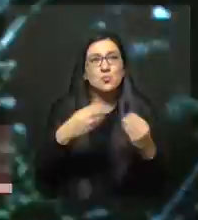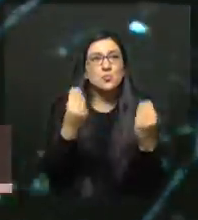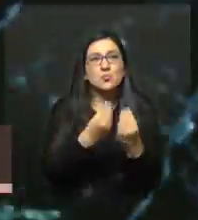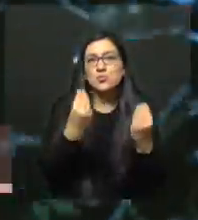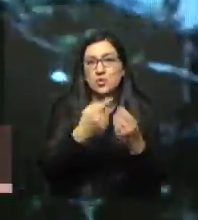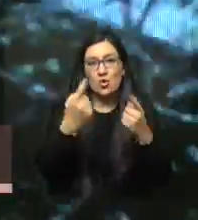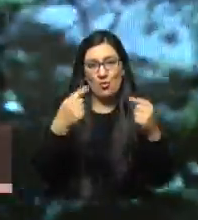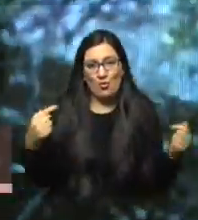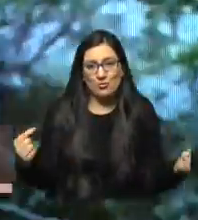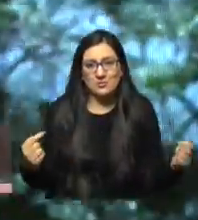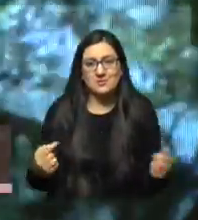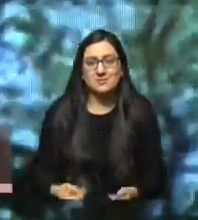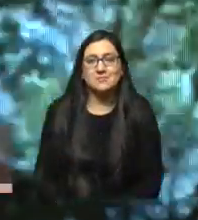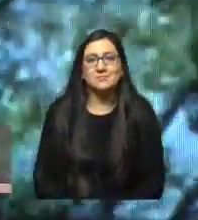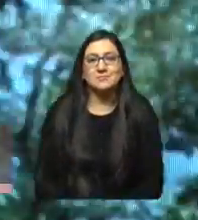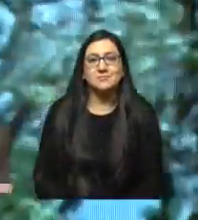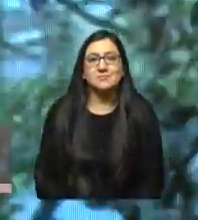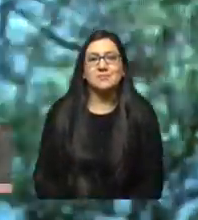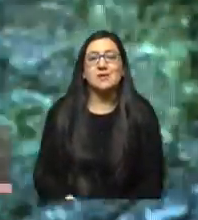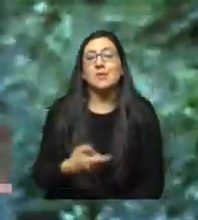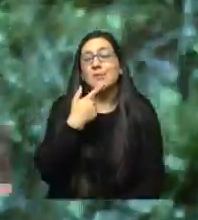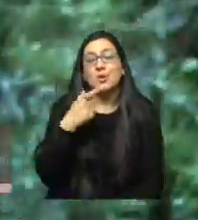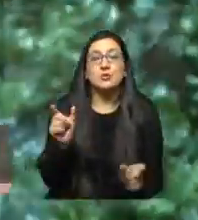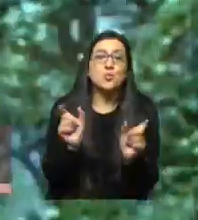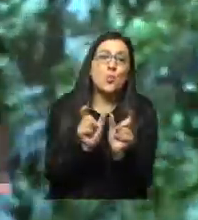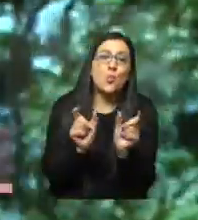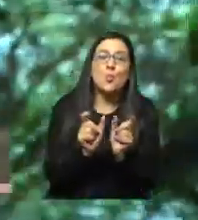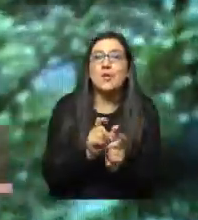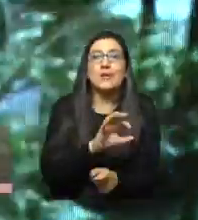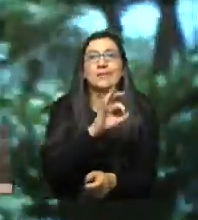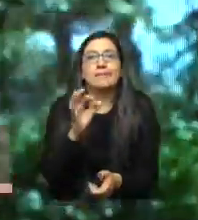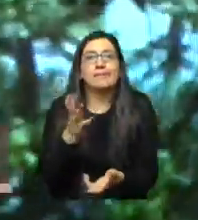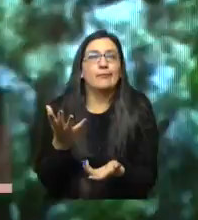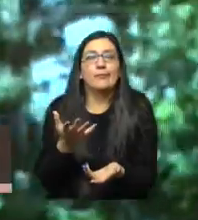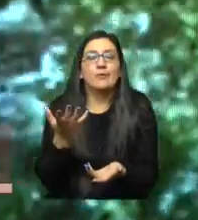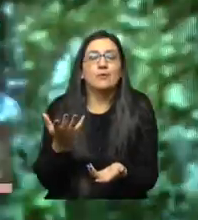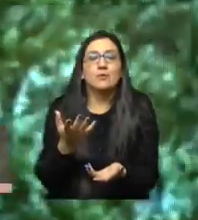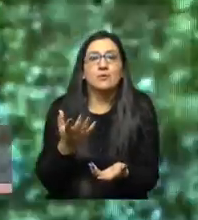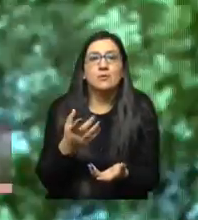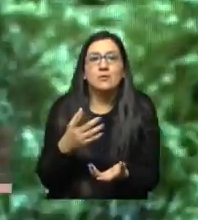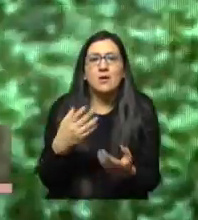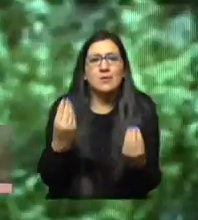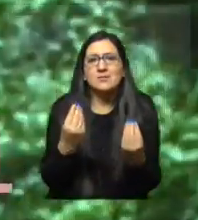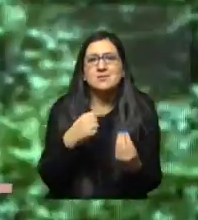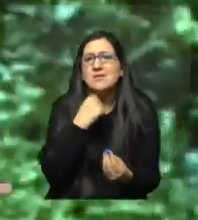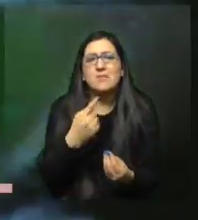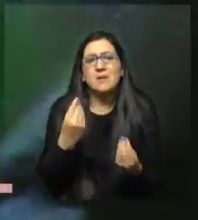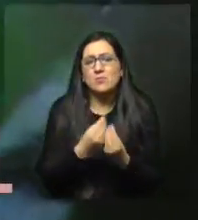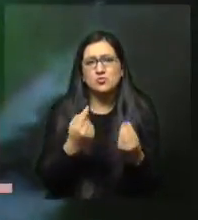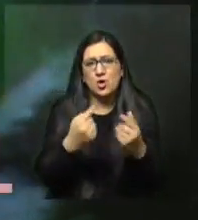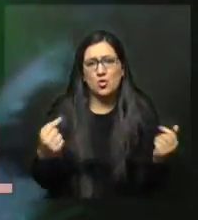sea, es para es el Uber, es el Airbnb, es el... Nosotros estamos hablando de algunas